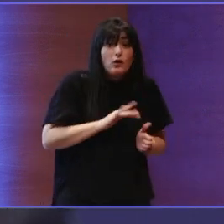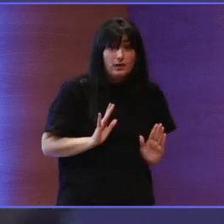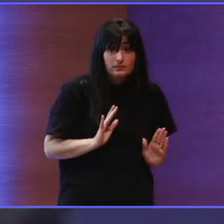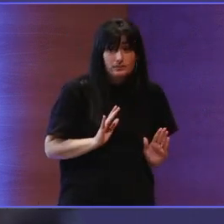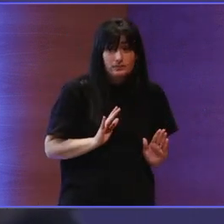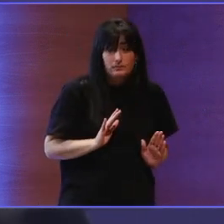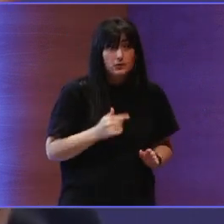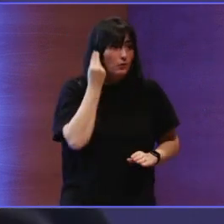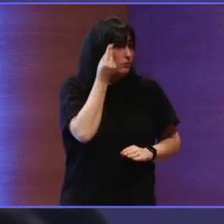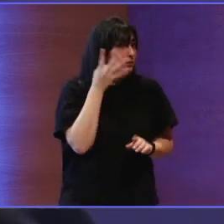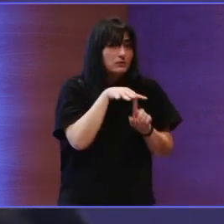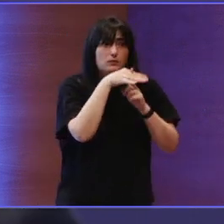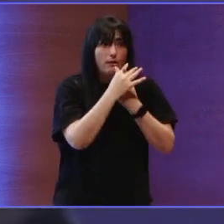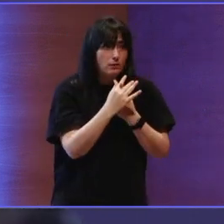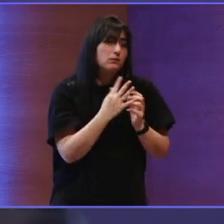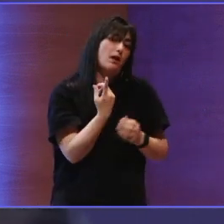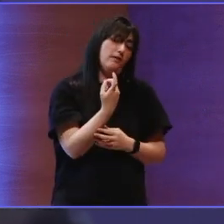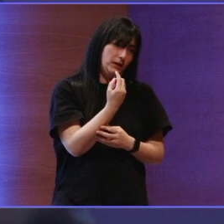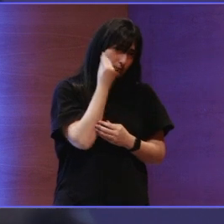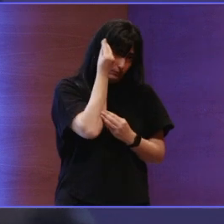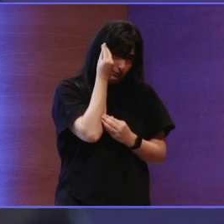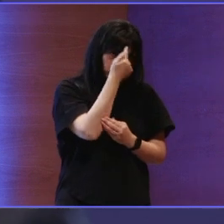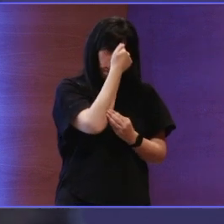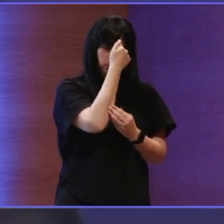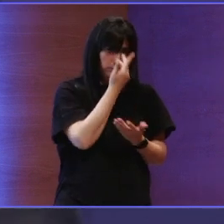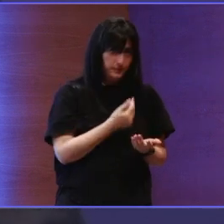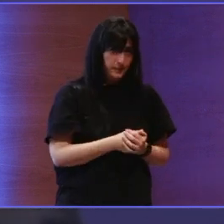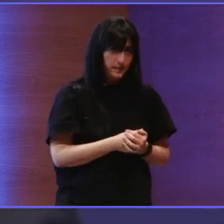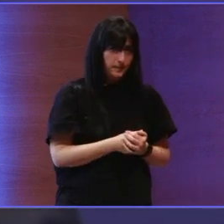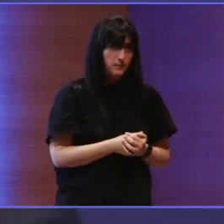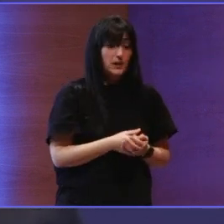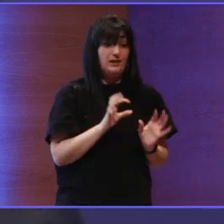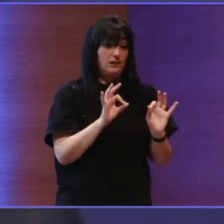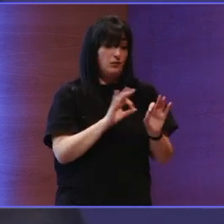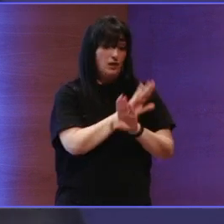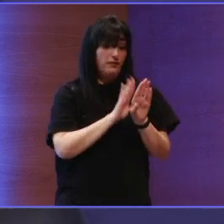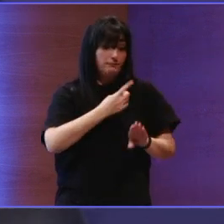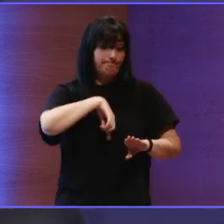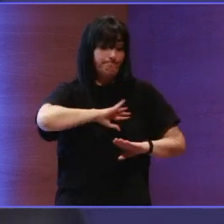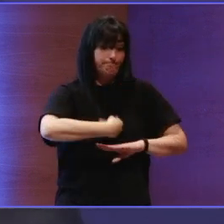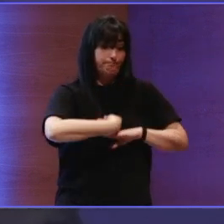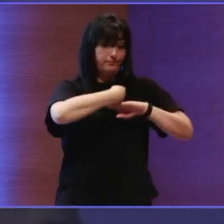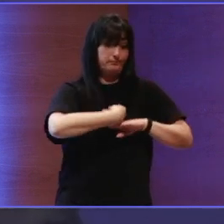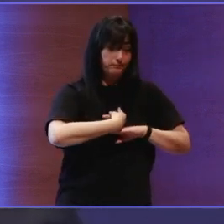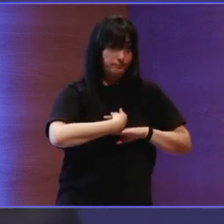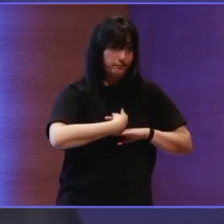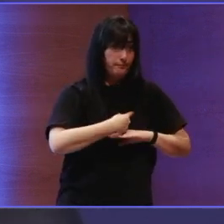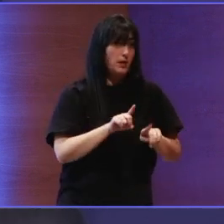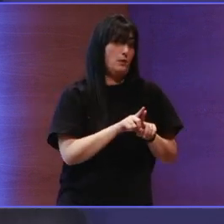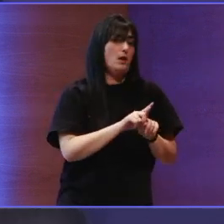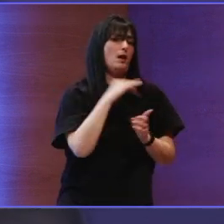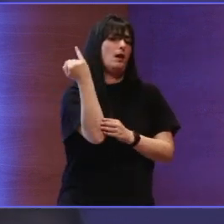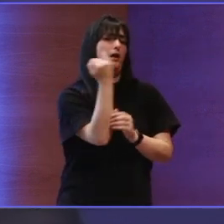un una situación que que hay que tener en cuenta y esto nos obligaba a atribuir a determinadas